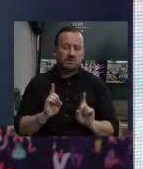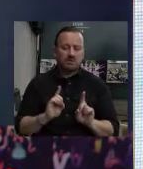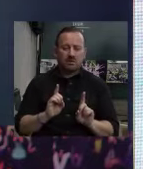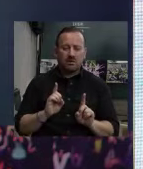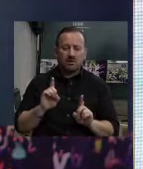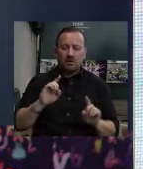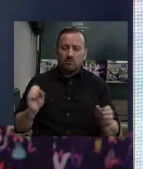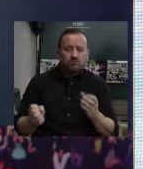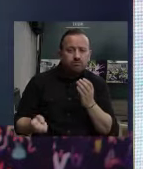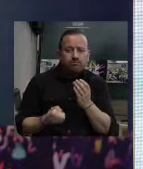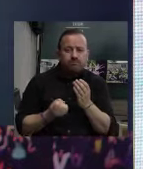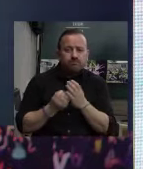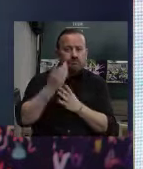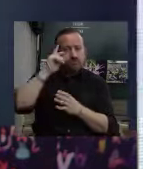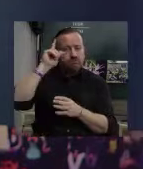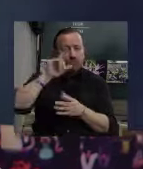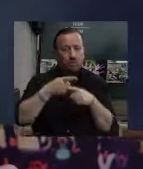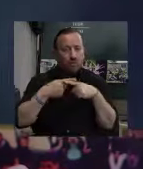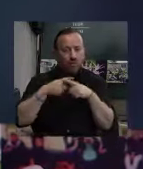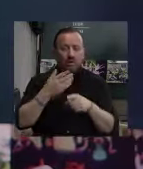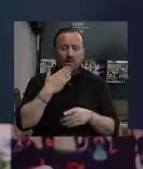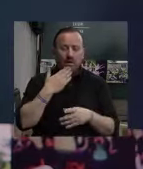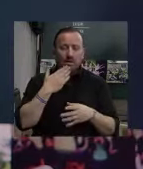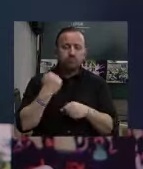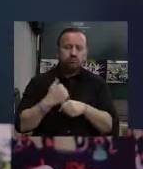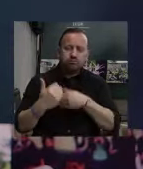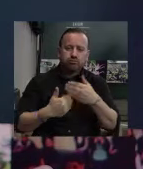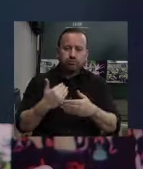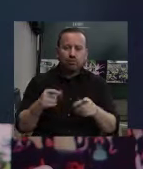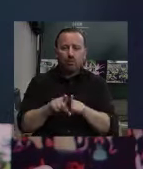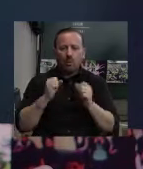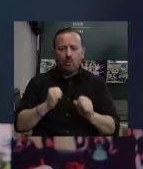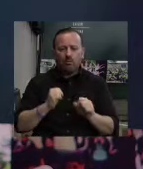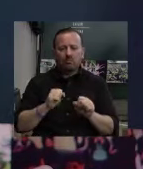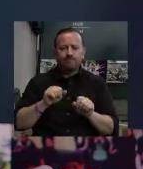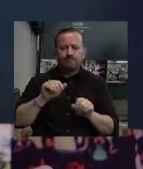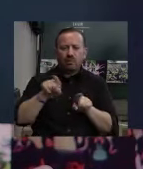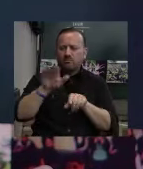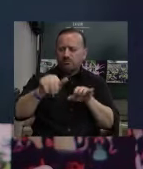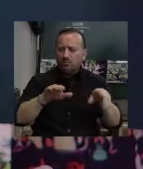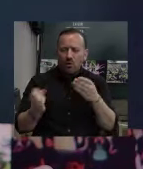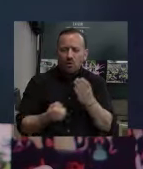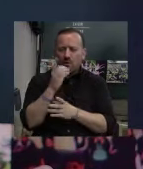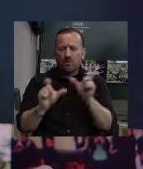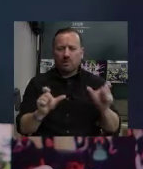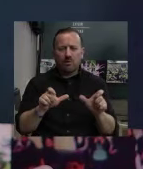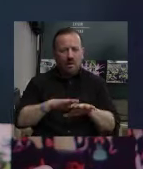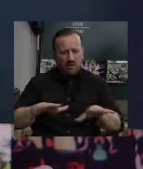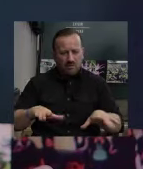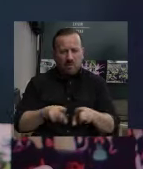innovación social funciona también de la capacidad de jalonar nuevos actores en la mesa de